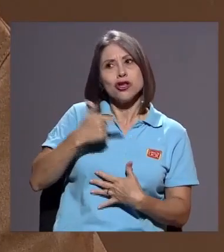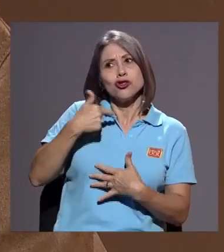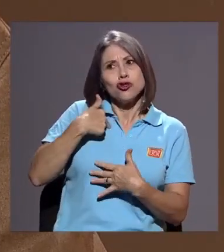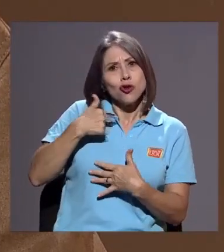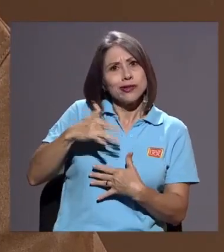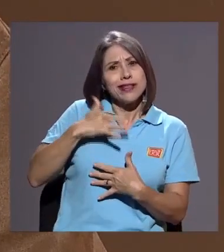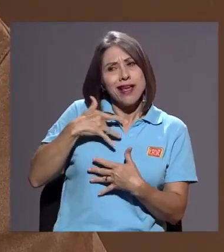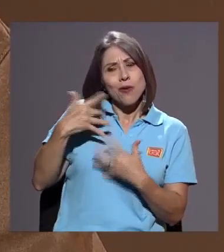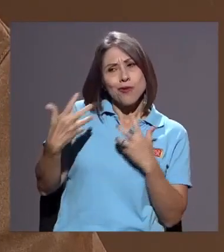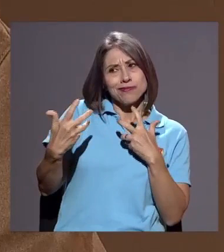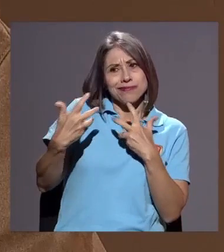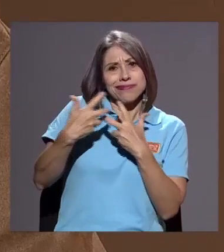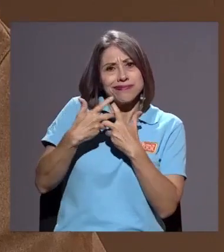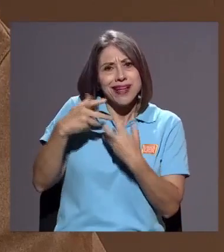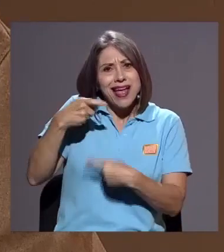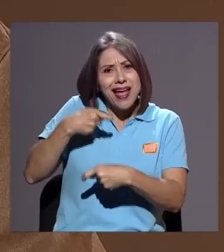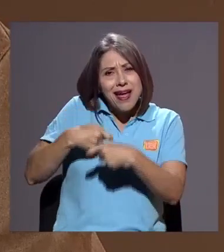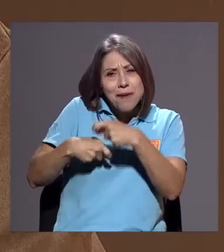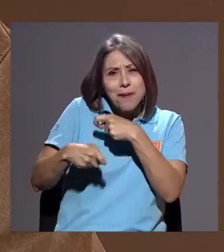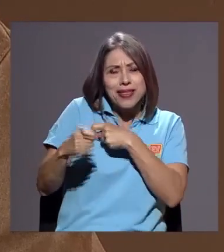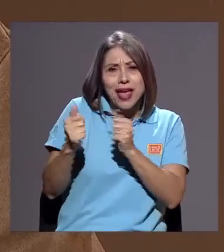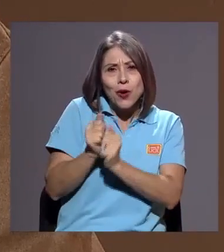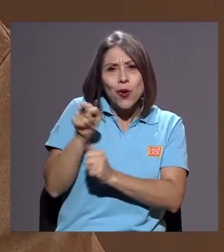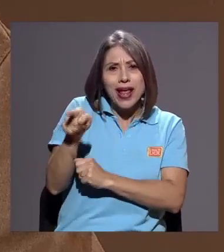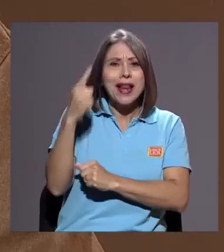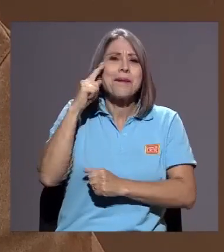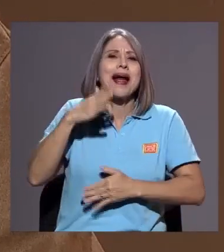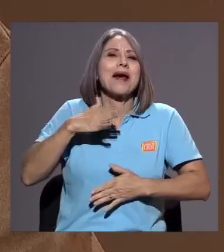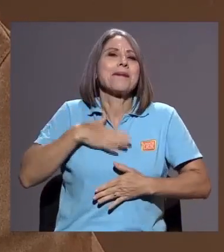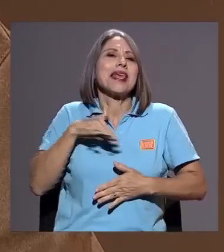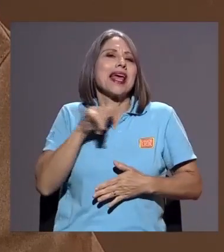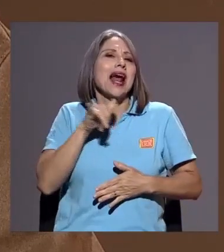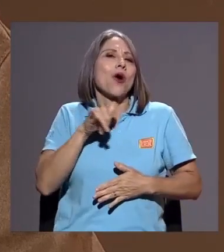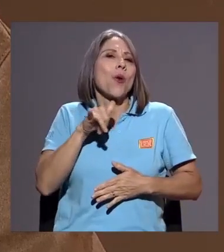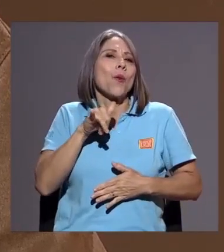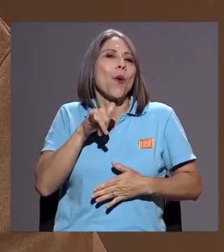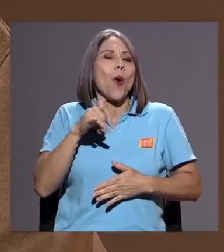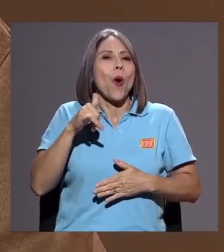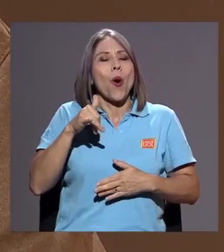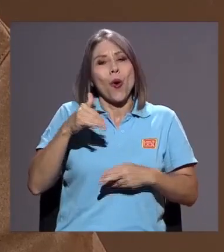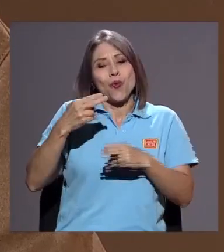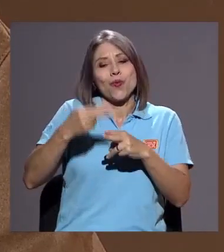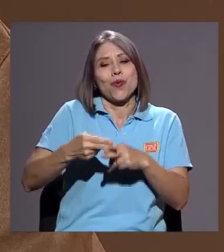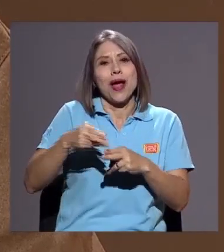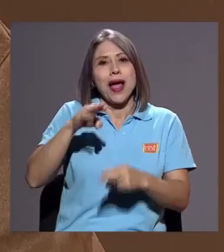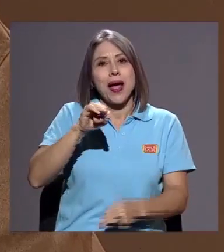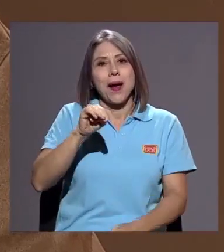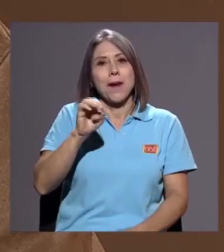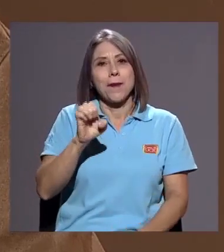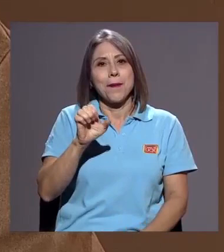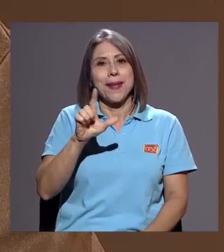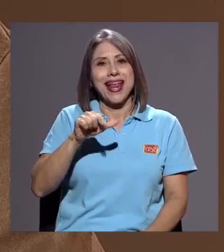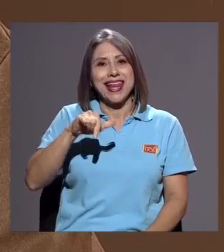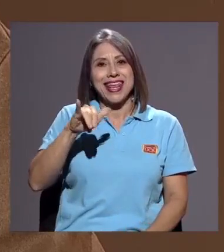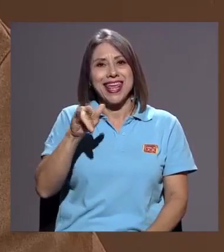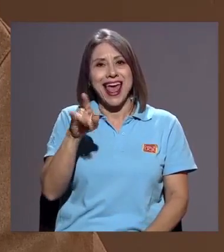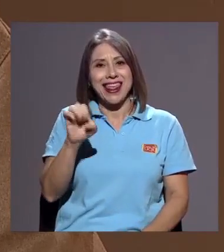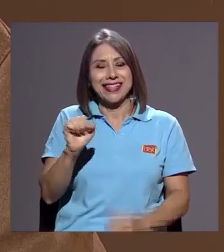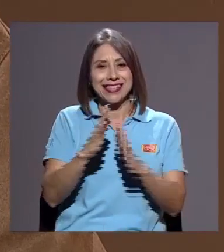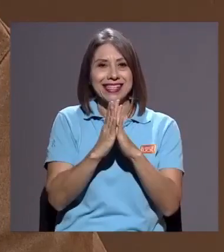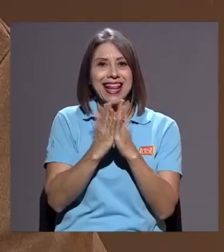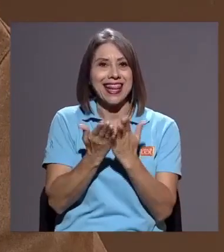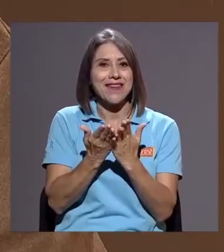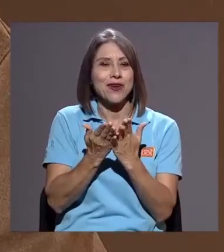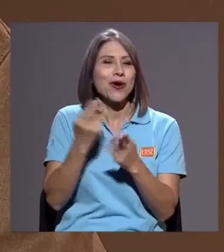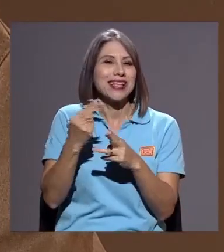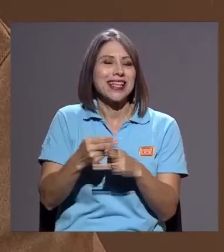Y para mí era como el Melquíades de 100 años de soledad. Aparecía esporádicamente,